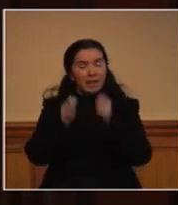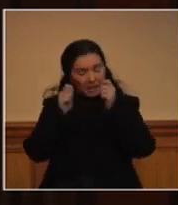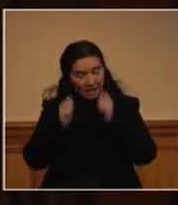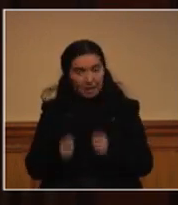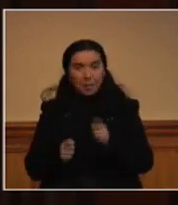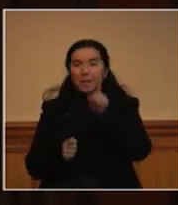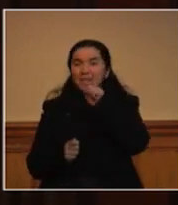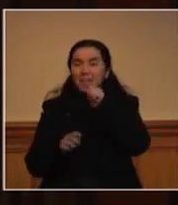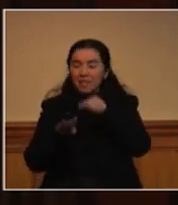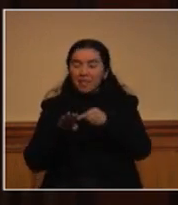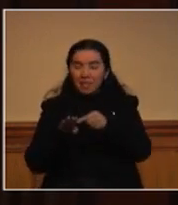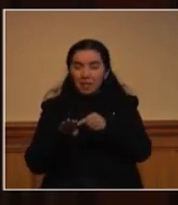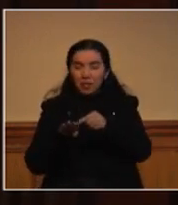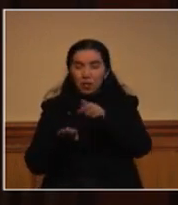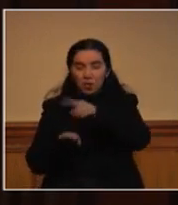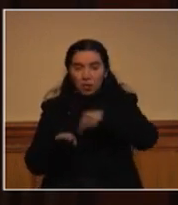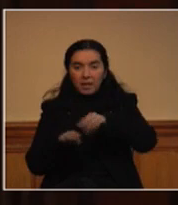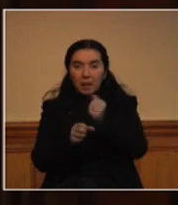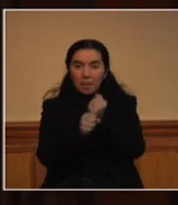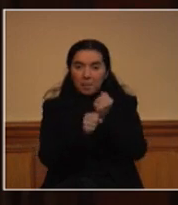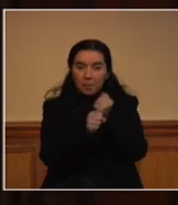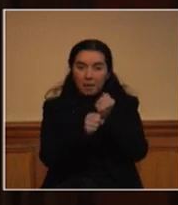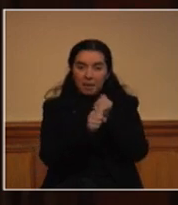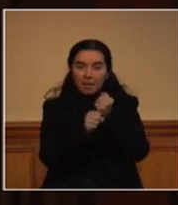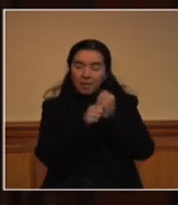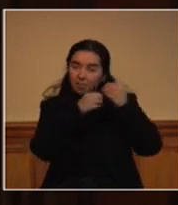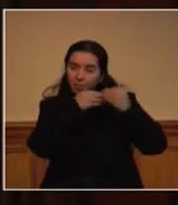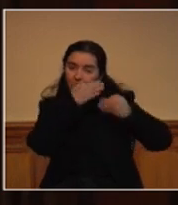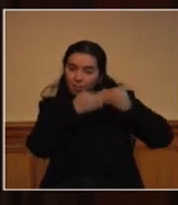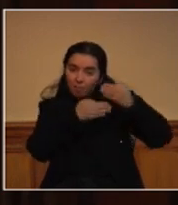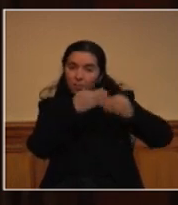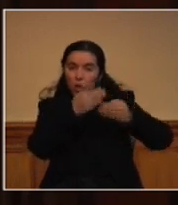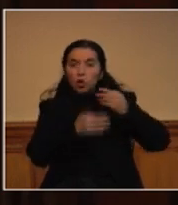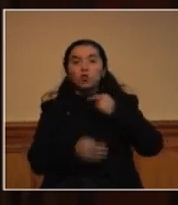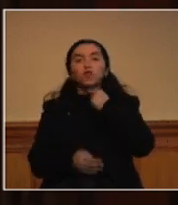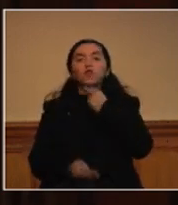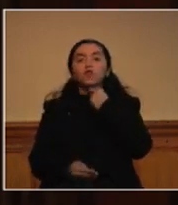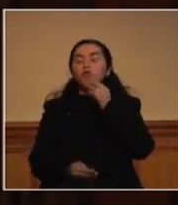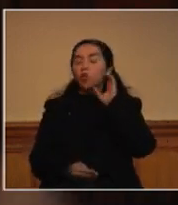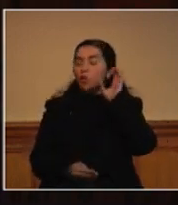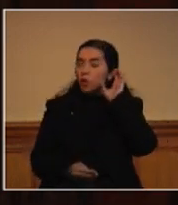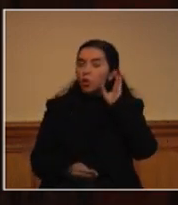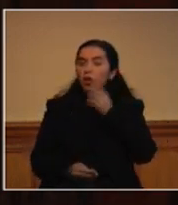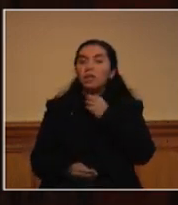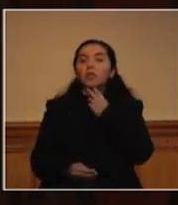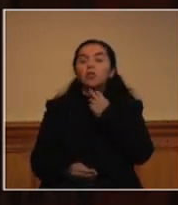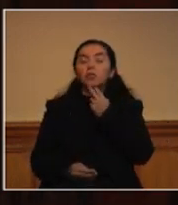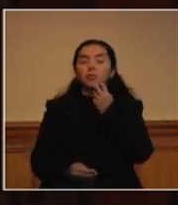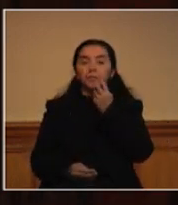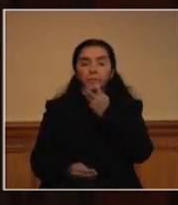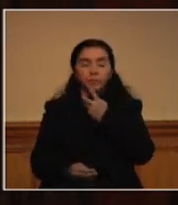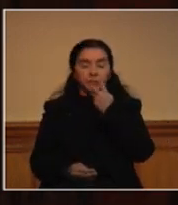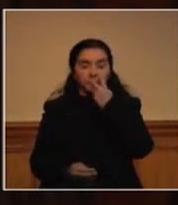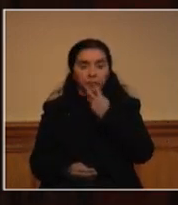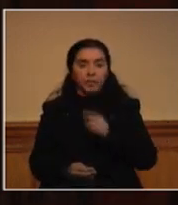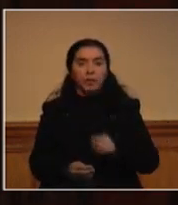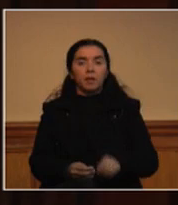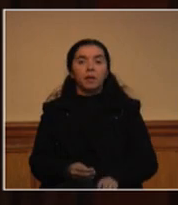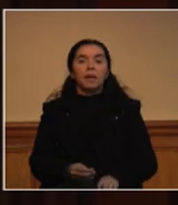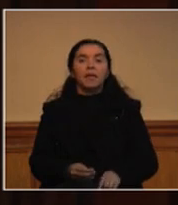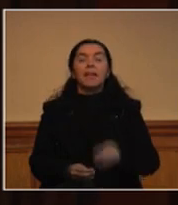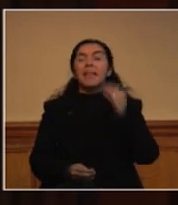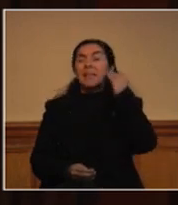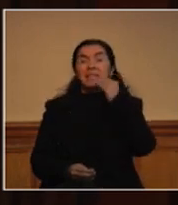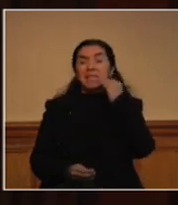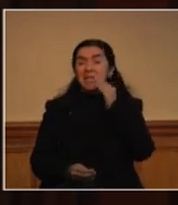tiene la tecnología para trabajar los procesos fonológicos, como también lo veremos en la mesita. Niños